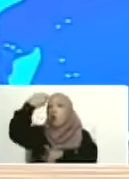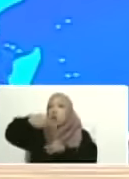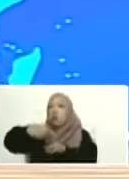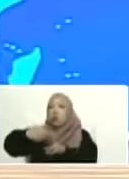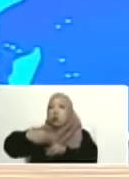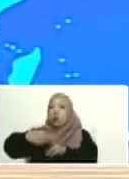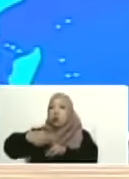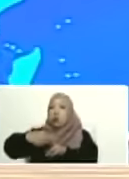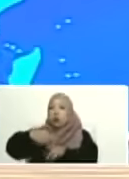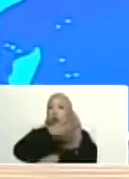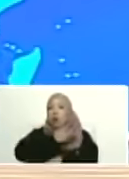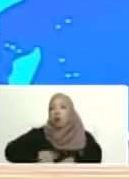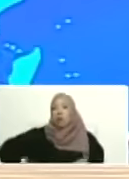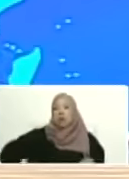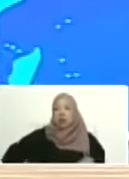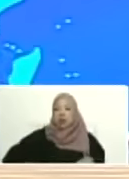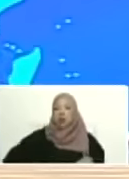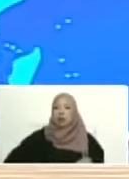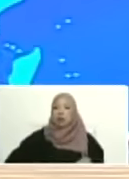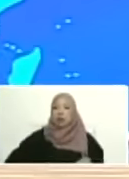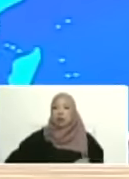que fuera un presidente de la República.